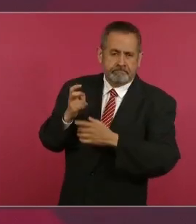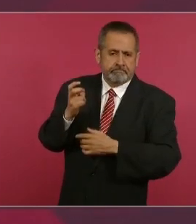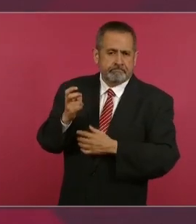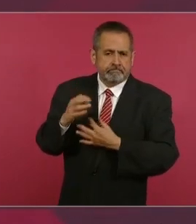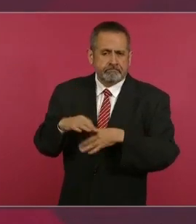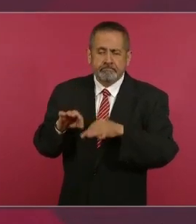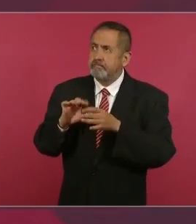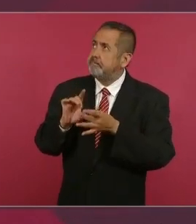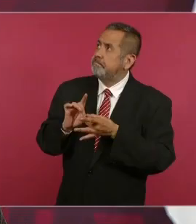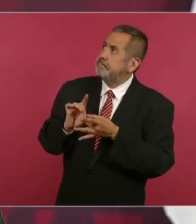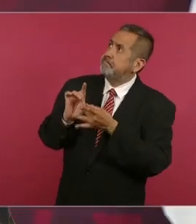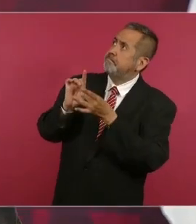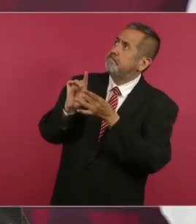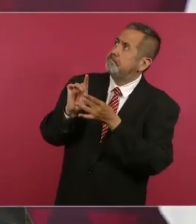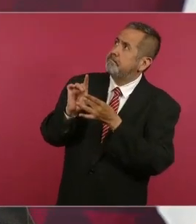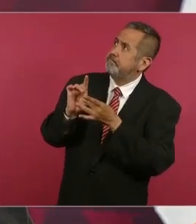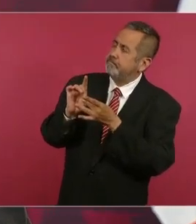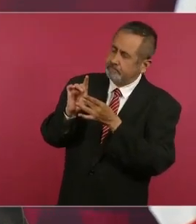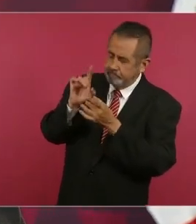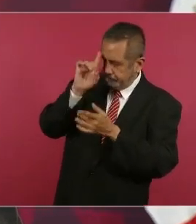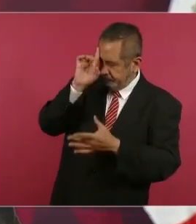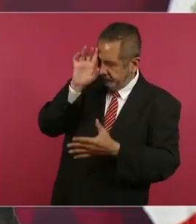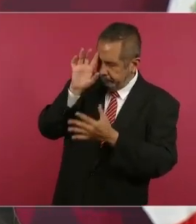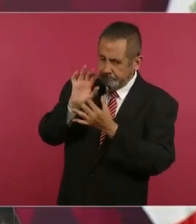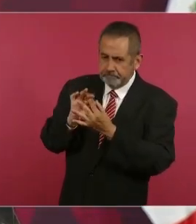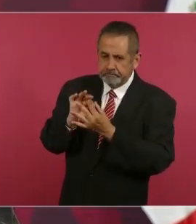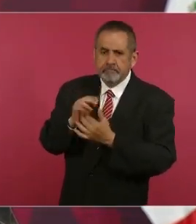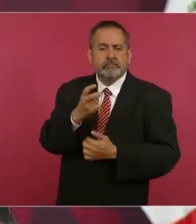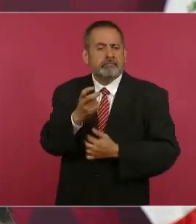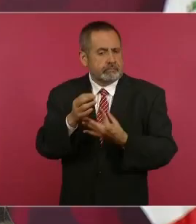lo místico, lo espiritual.